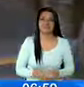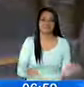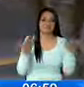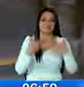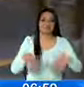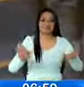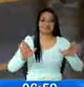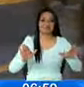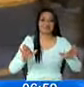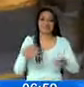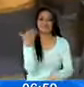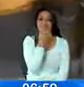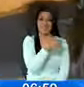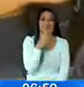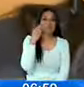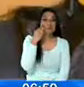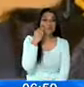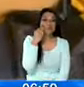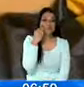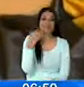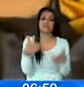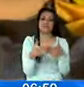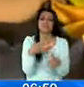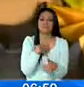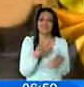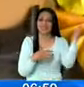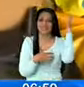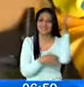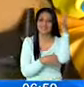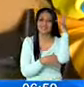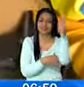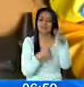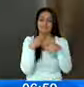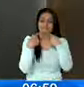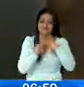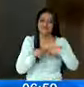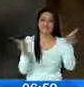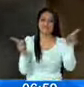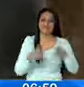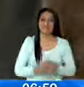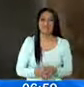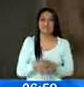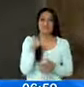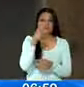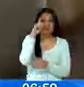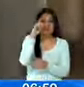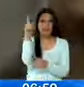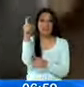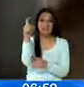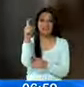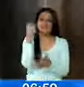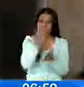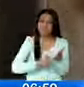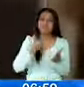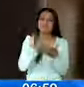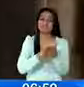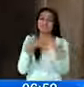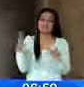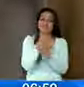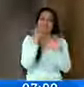finalizar, Edgar y Matthew, hinchas de los Toreros, nos dejan un mensaje. Si tienes un sueño, lucha por él.